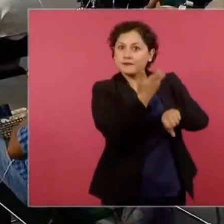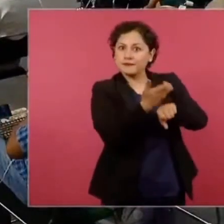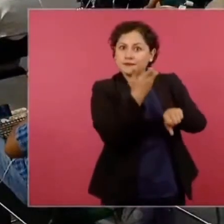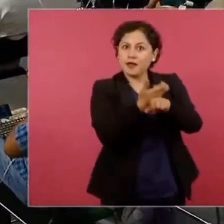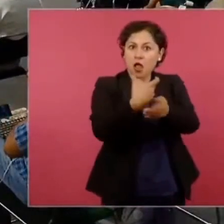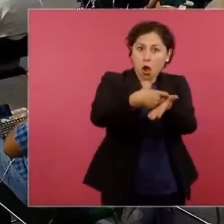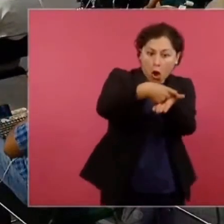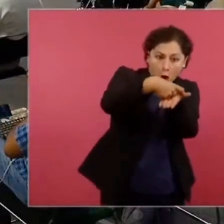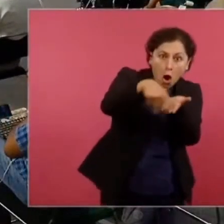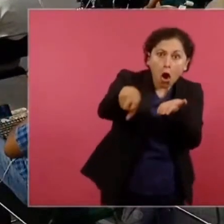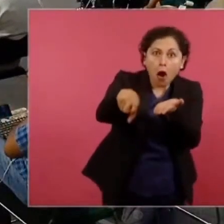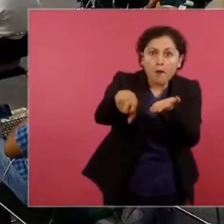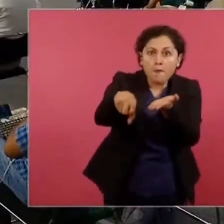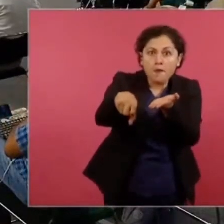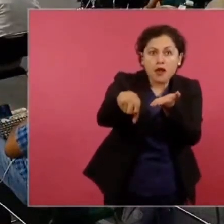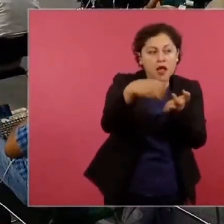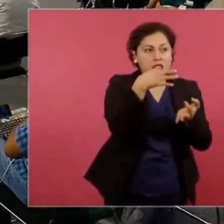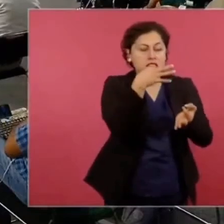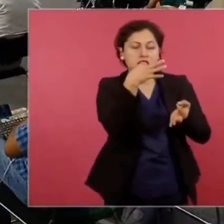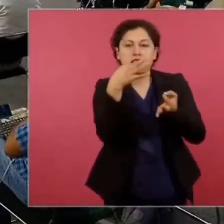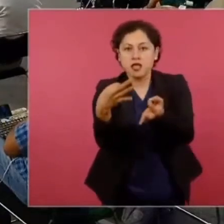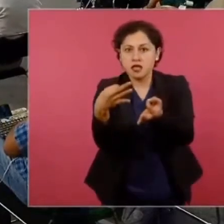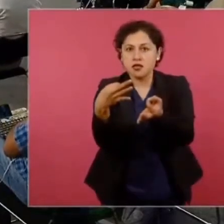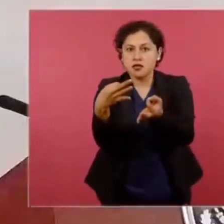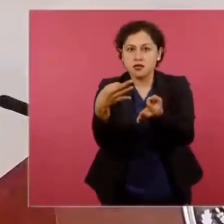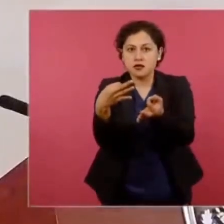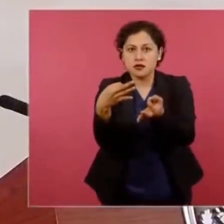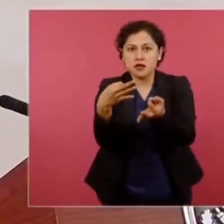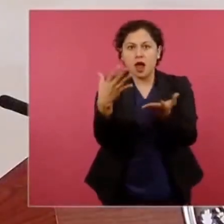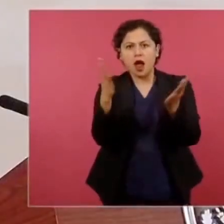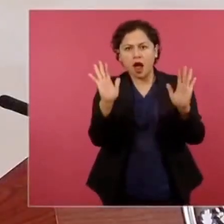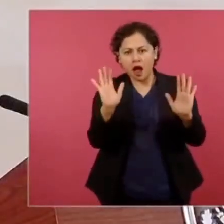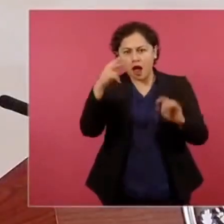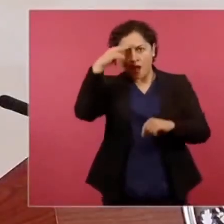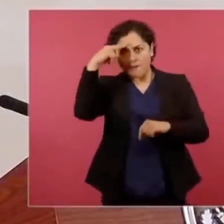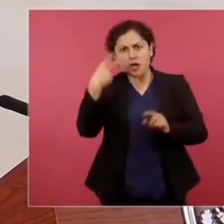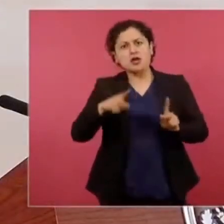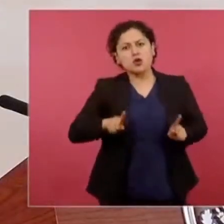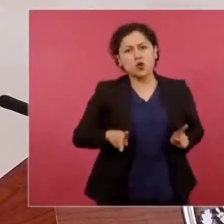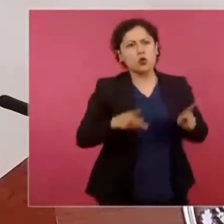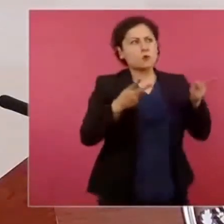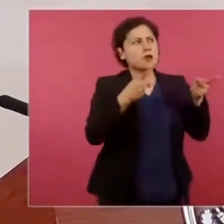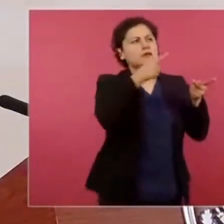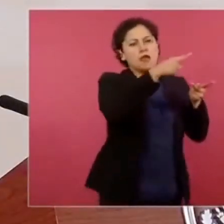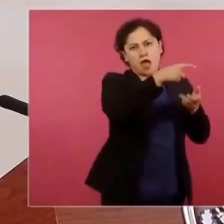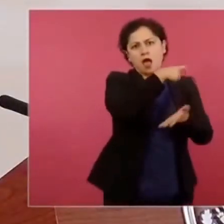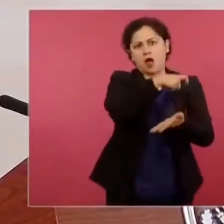va a ser México o va a ser cualquier país. Y yo agregaría,